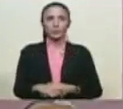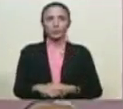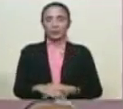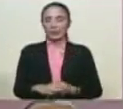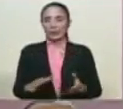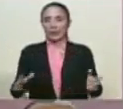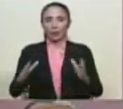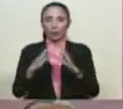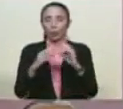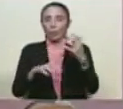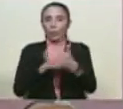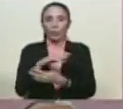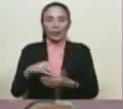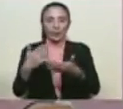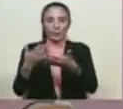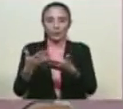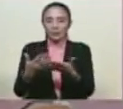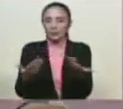toda esta situación.